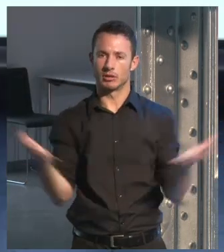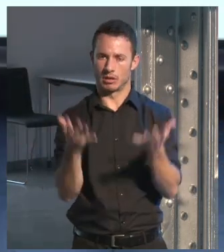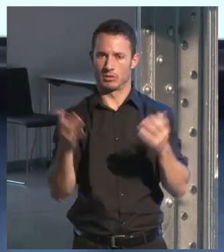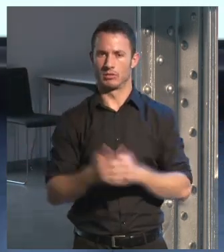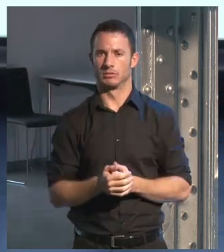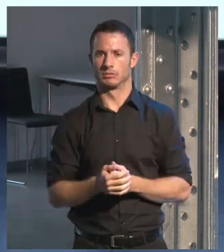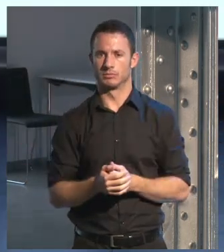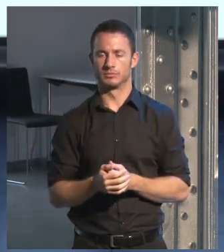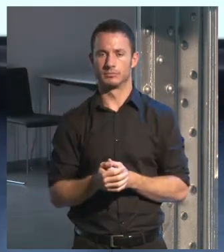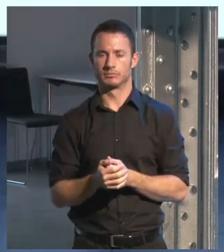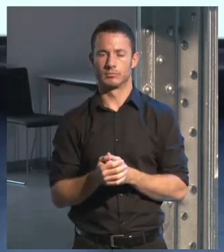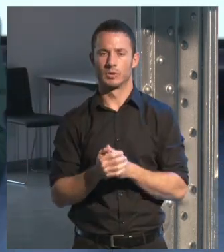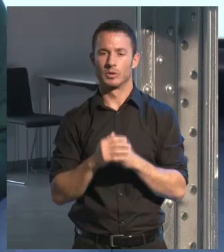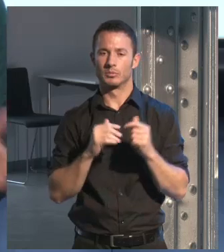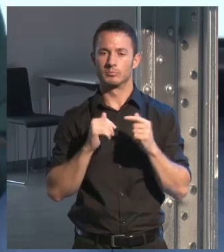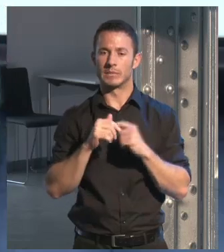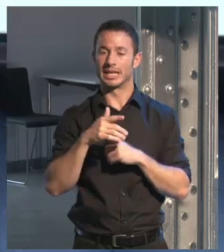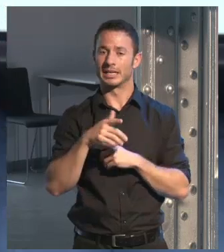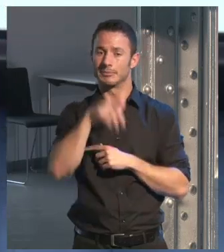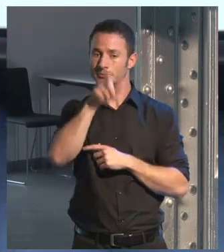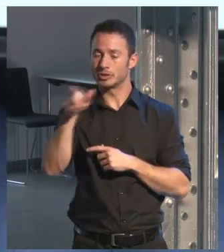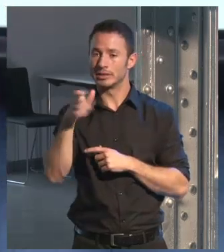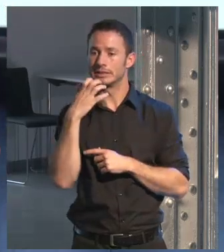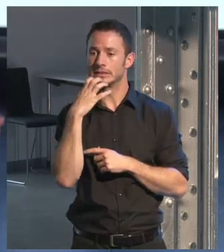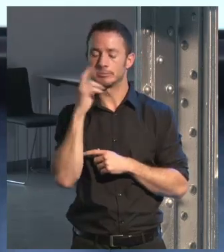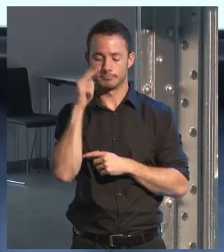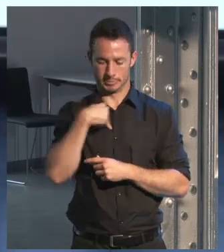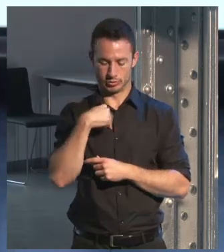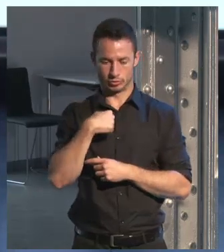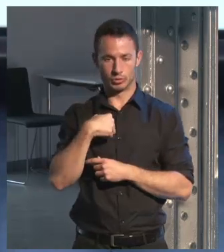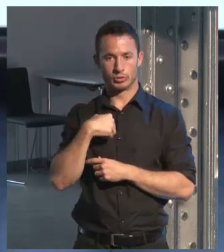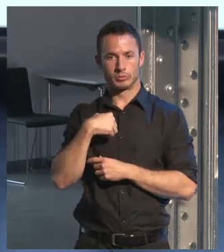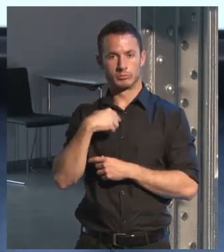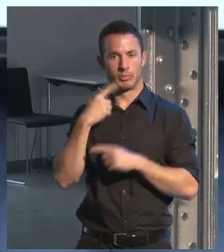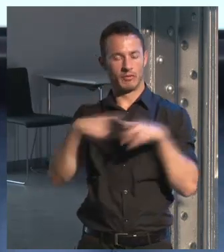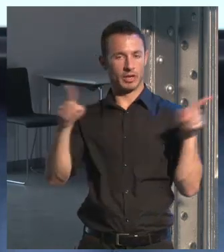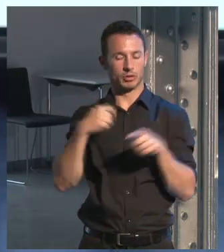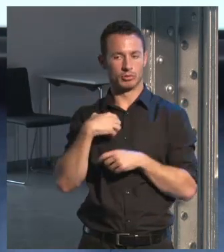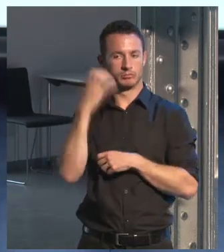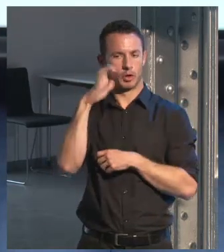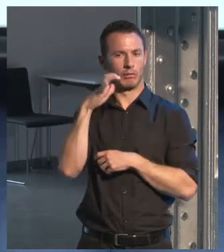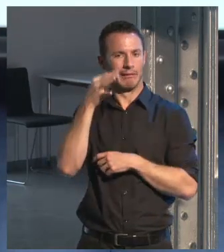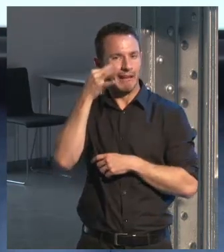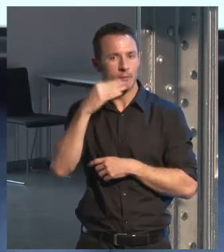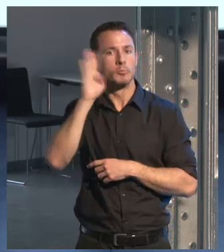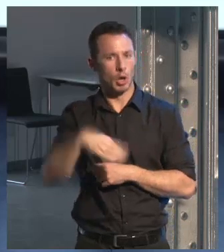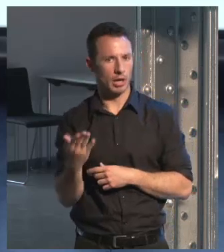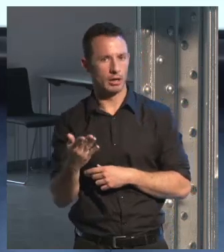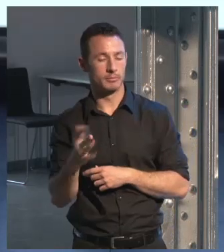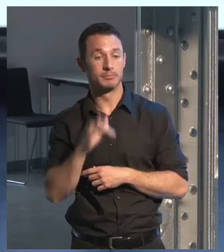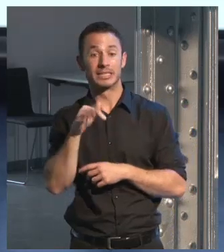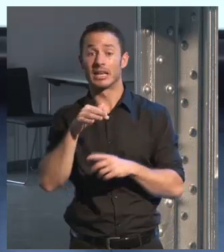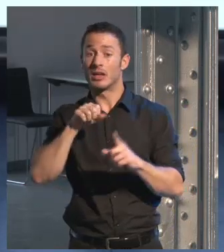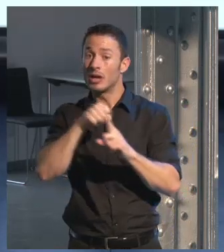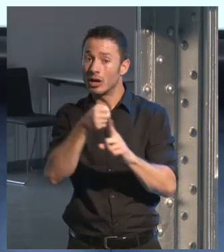sobre todo que los chavales vieran que ser diferente es normal, que mola, que todo el mundo es diferente y que el bullying le puede pasar a cualquiera.